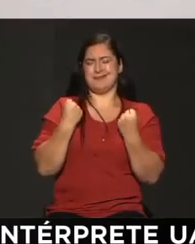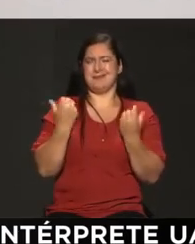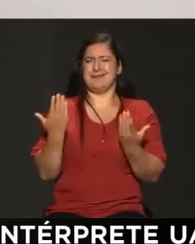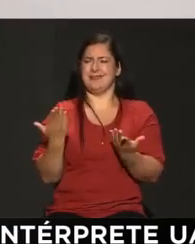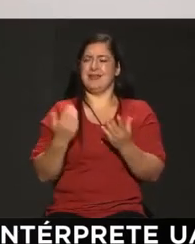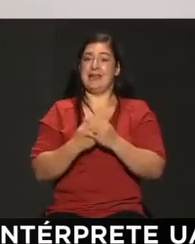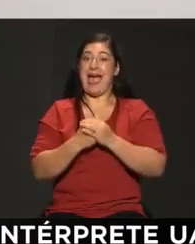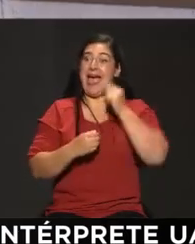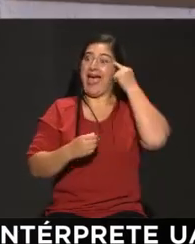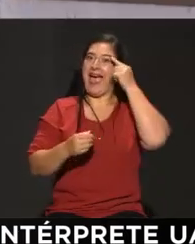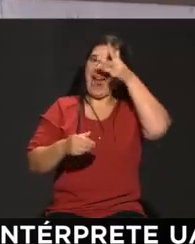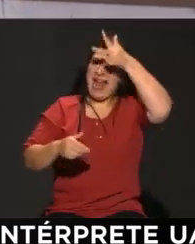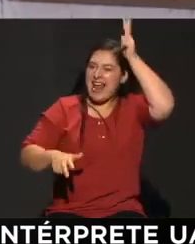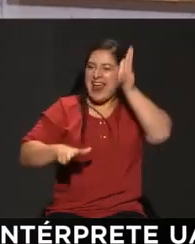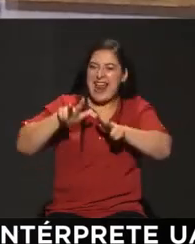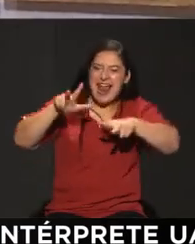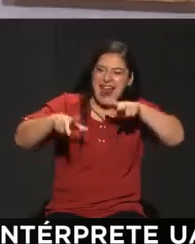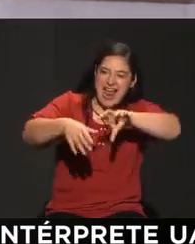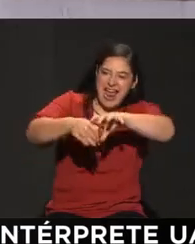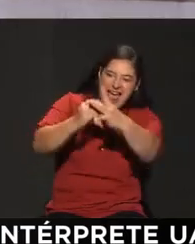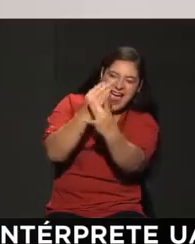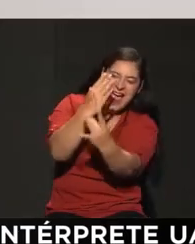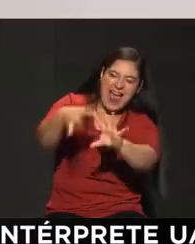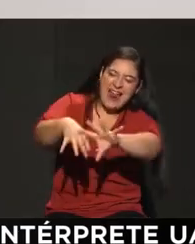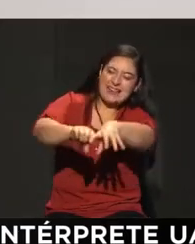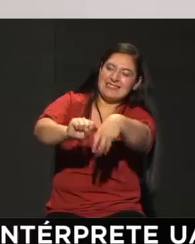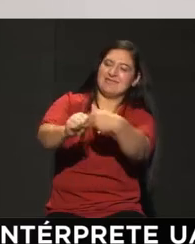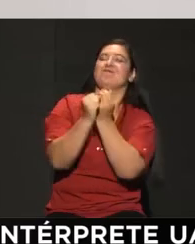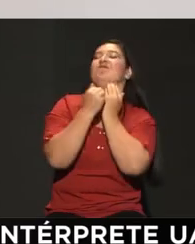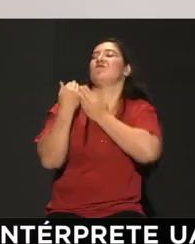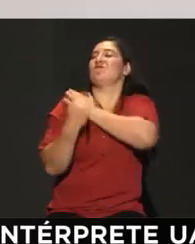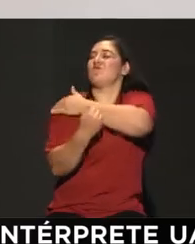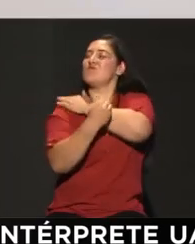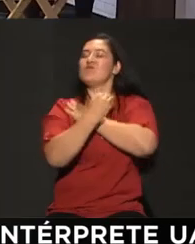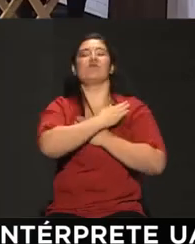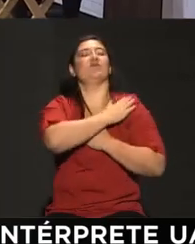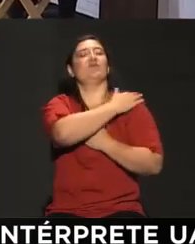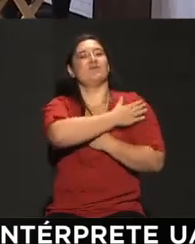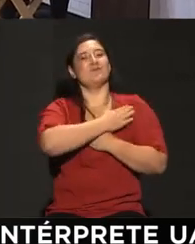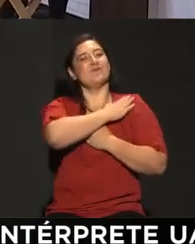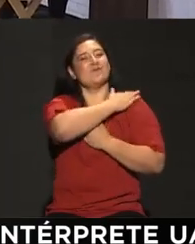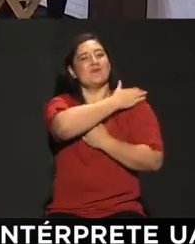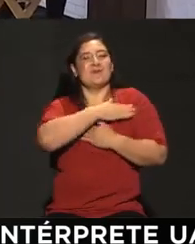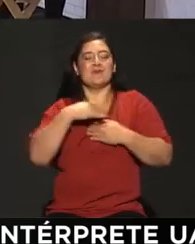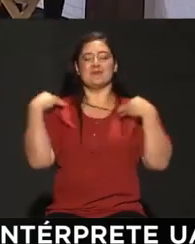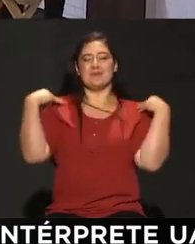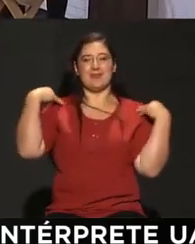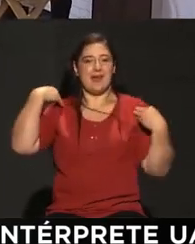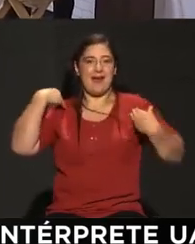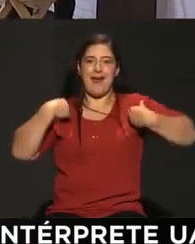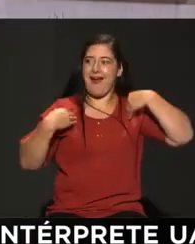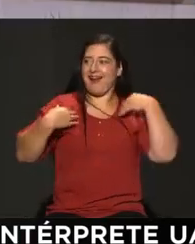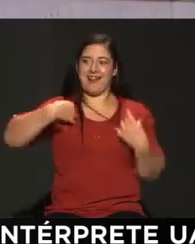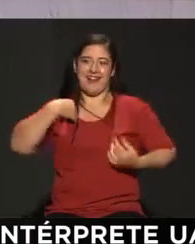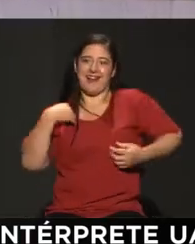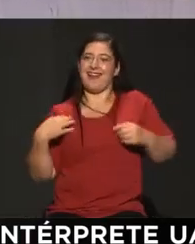como un compás. Manteca de iguana, échele por favor mantequita. Manteca de iguana. Le voy a echar. Le vamos a echar. Para moverlo. Para